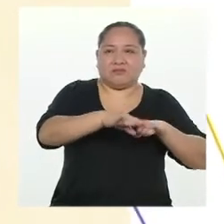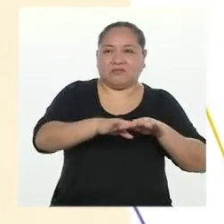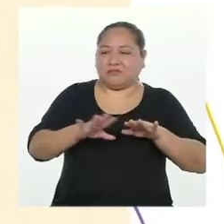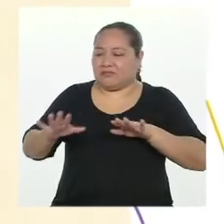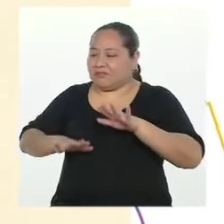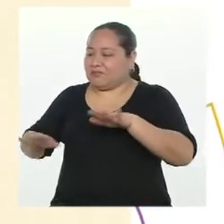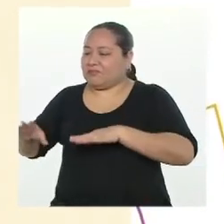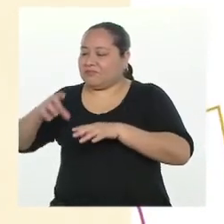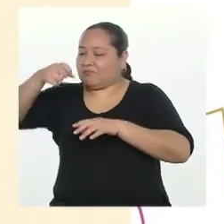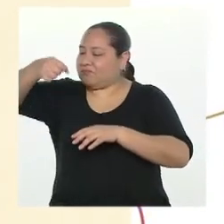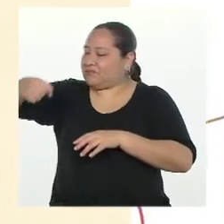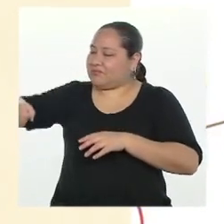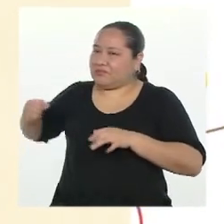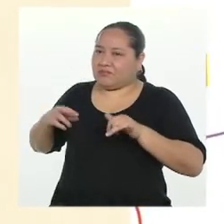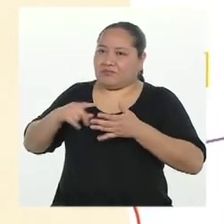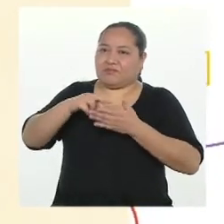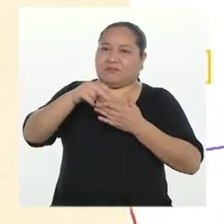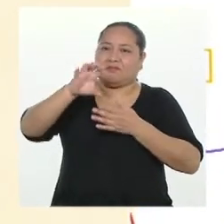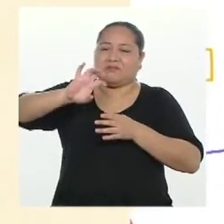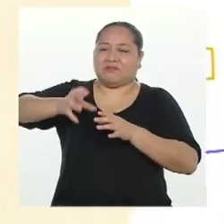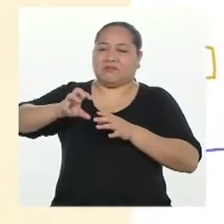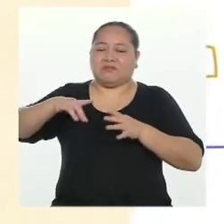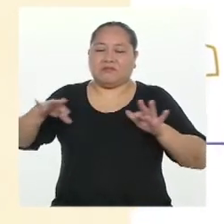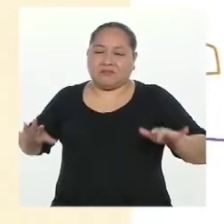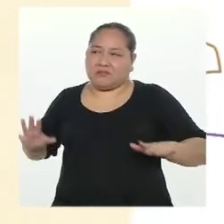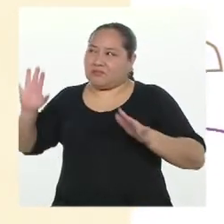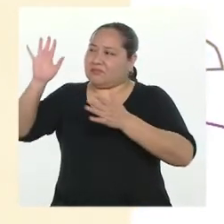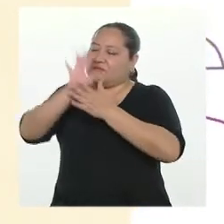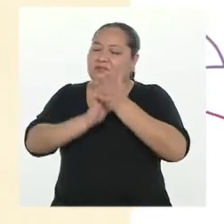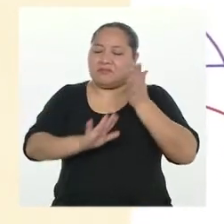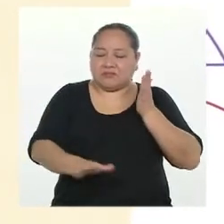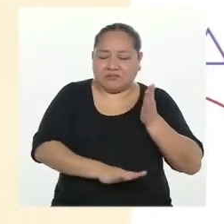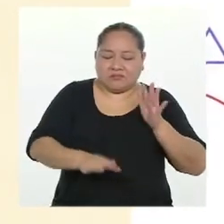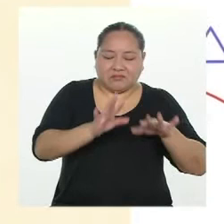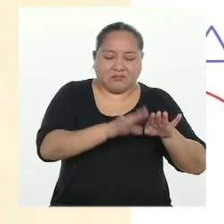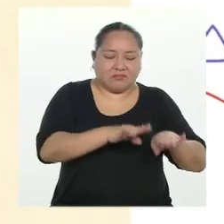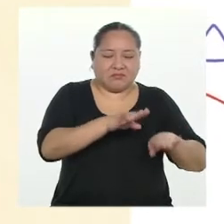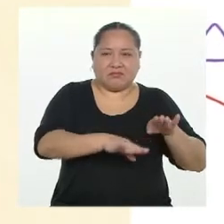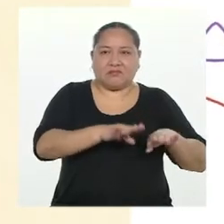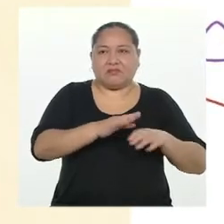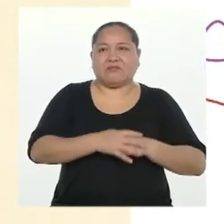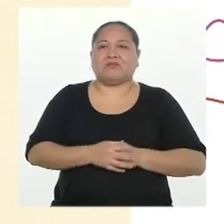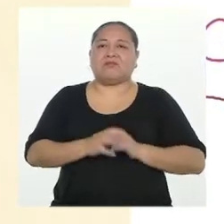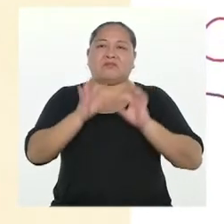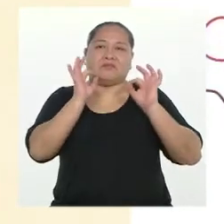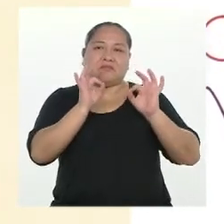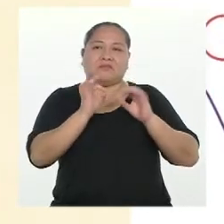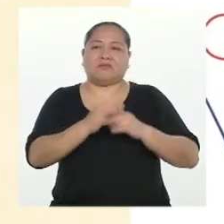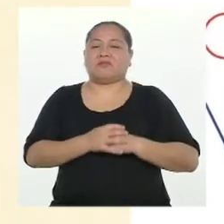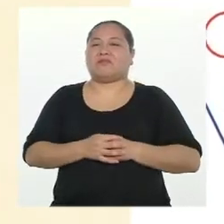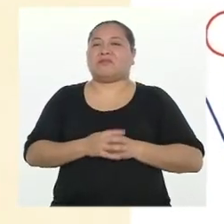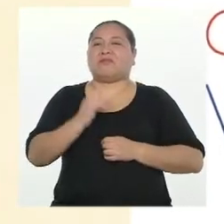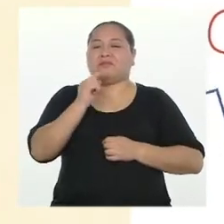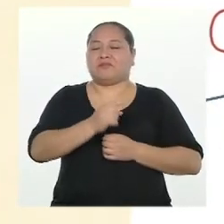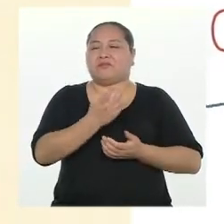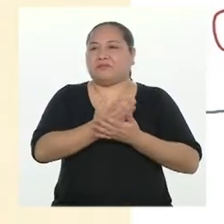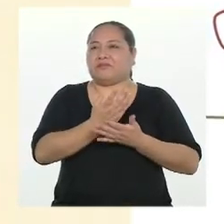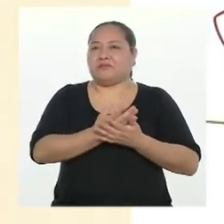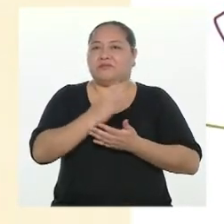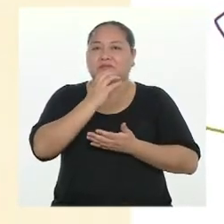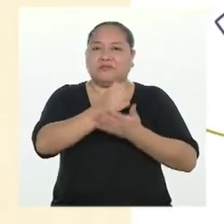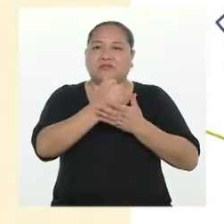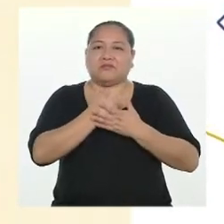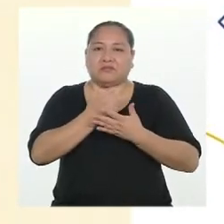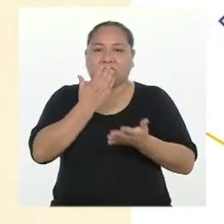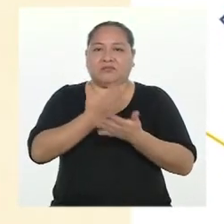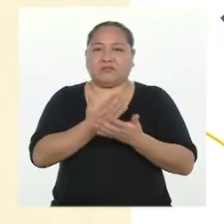superficies como la baranda de la escalera, la perilla de la puerta, las paredes, el suelo, entre otros. Bien, esta muestra nos sirve